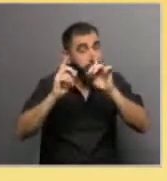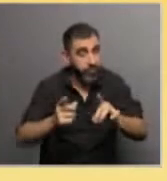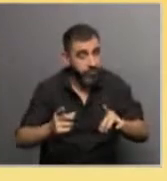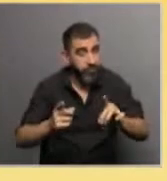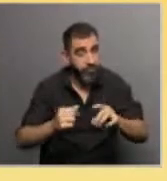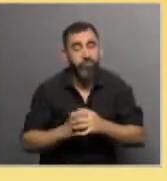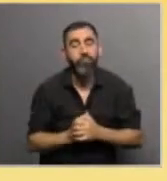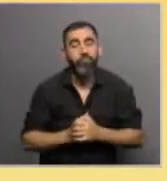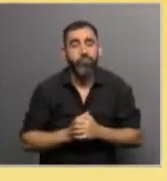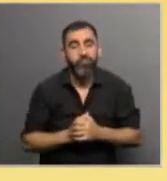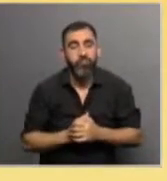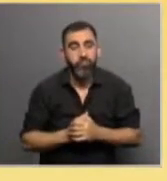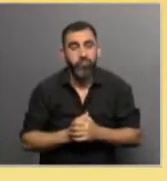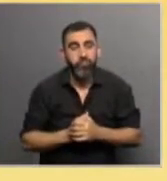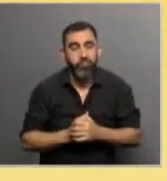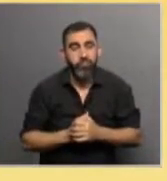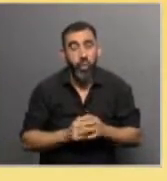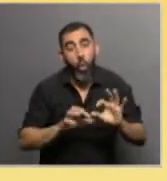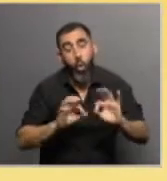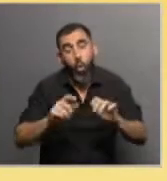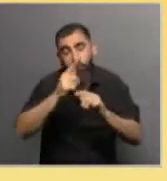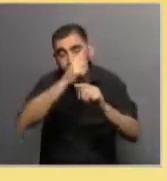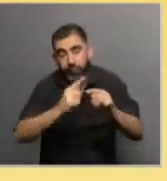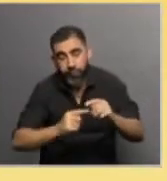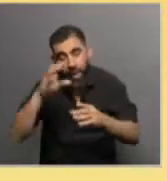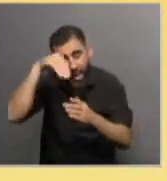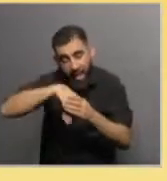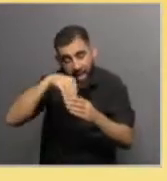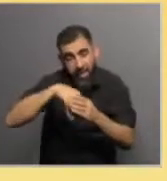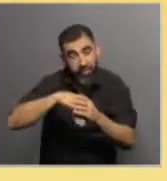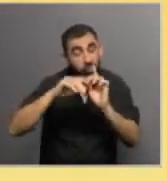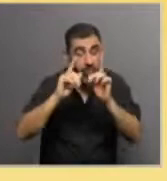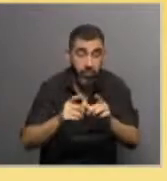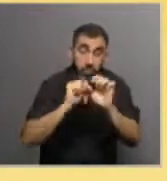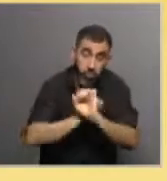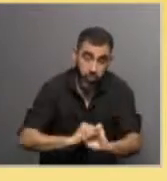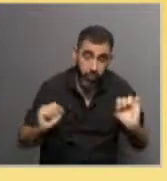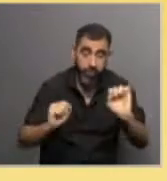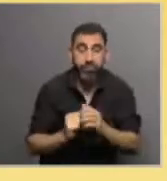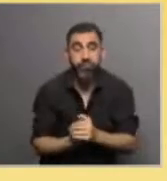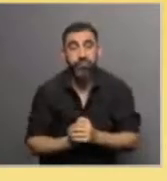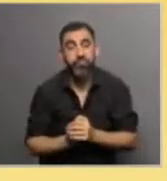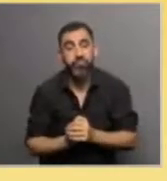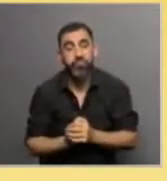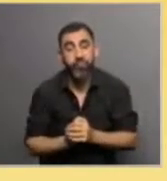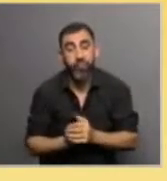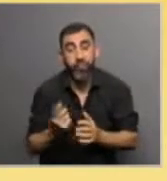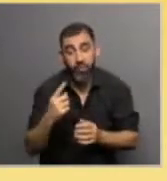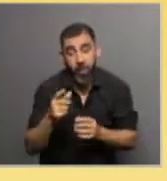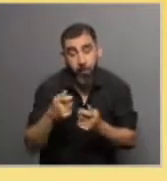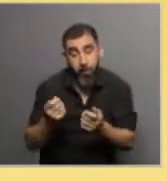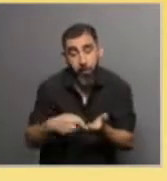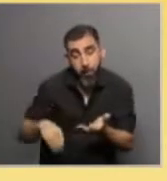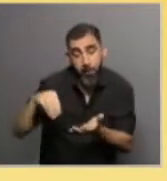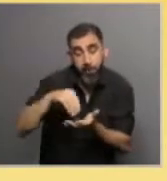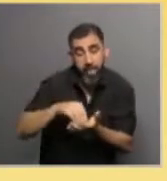esas fracturaciones o la compartimentación interna que haya tenido la cuenca, como para que, sumado a